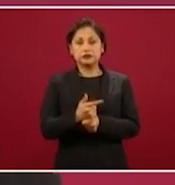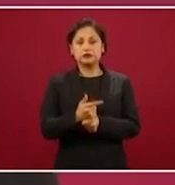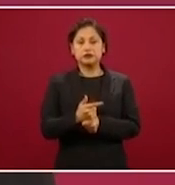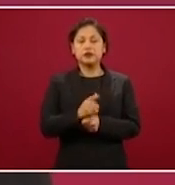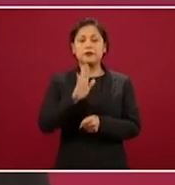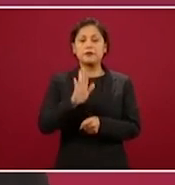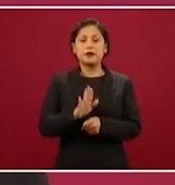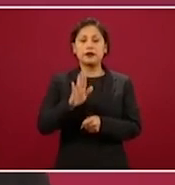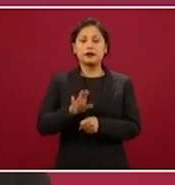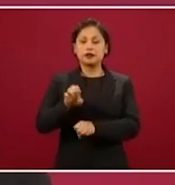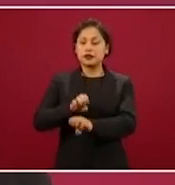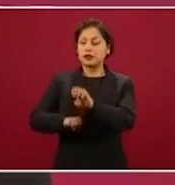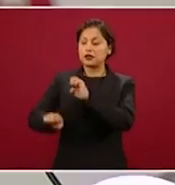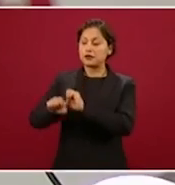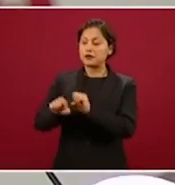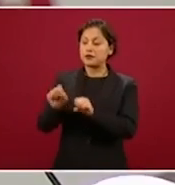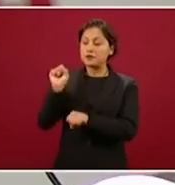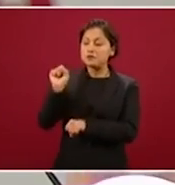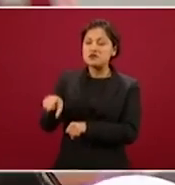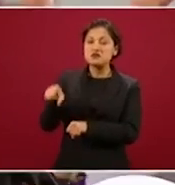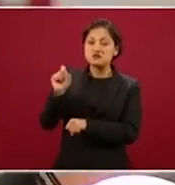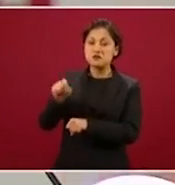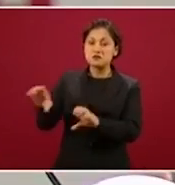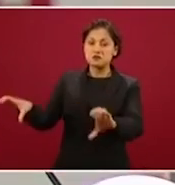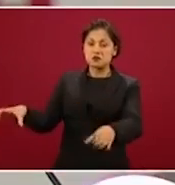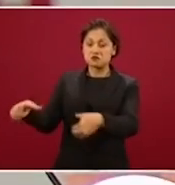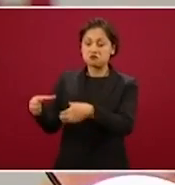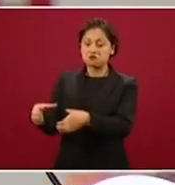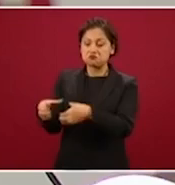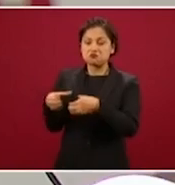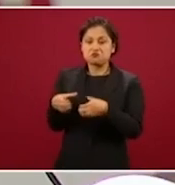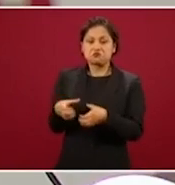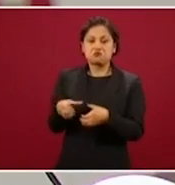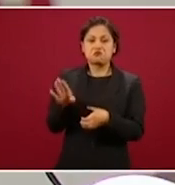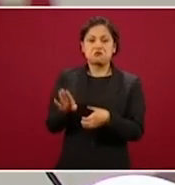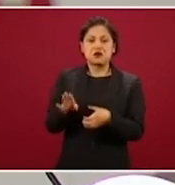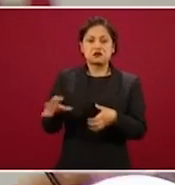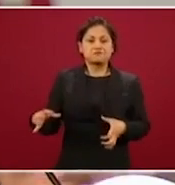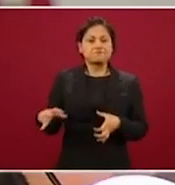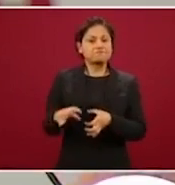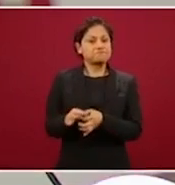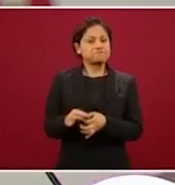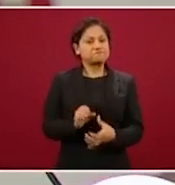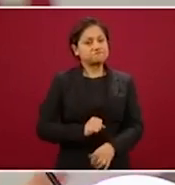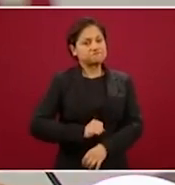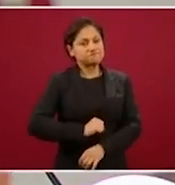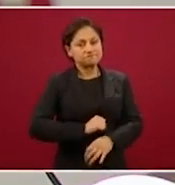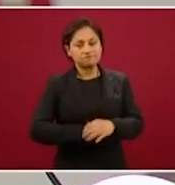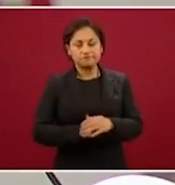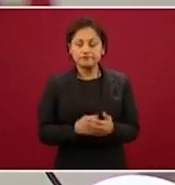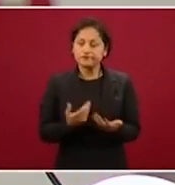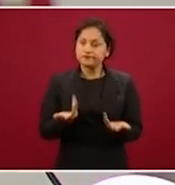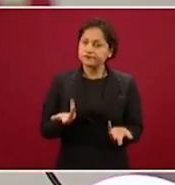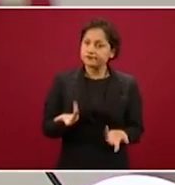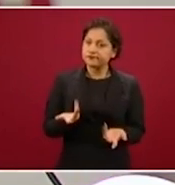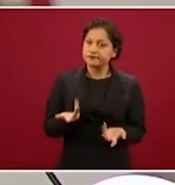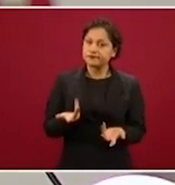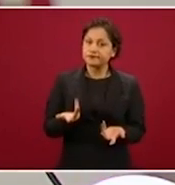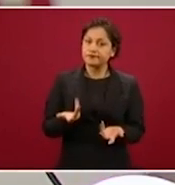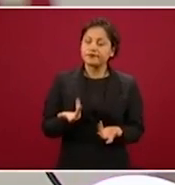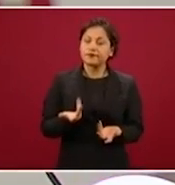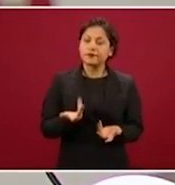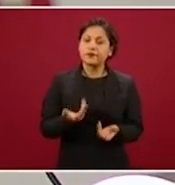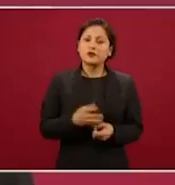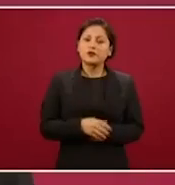monopólico, o sea, actuaban como monopolios. Y todavía cuando